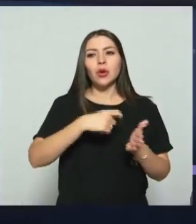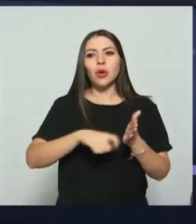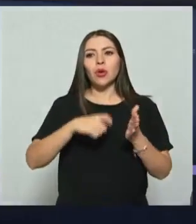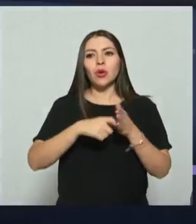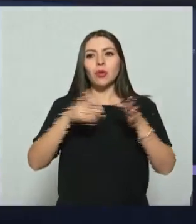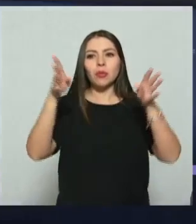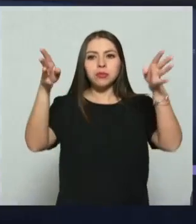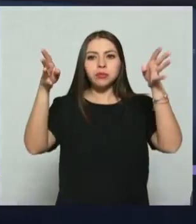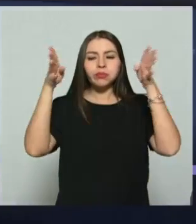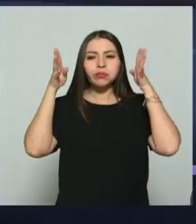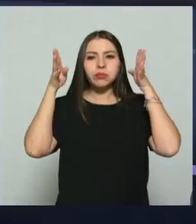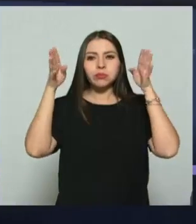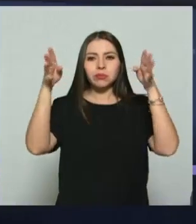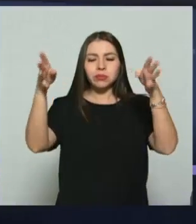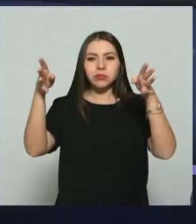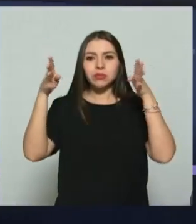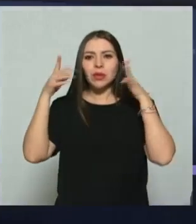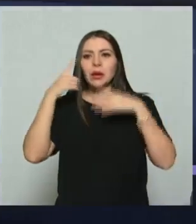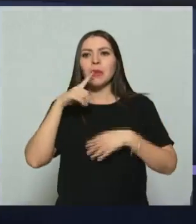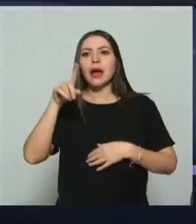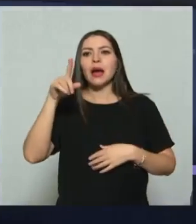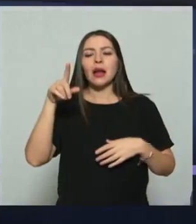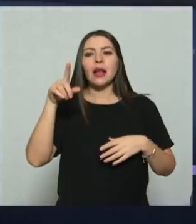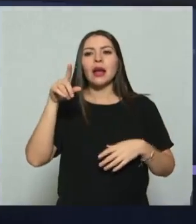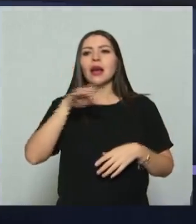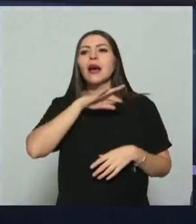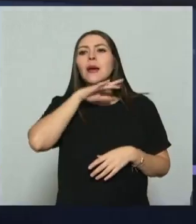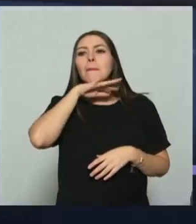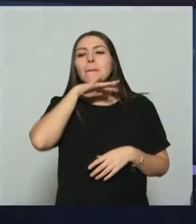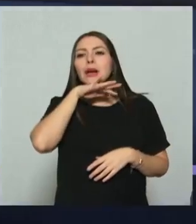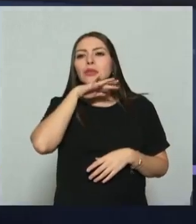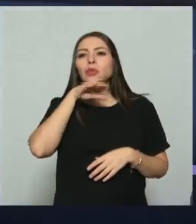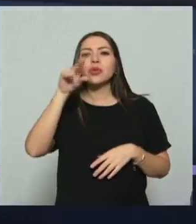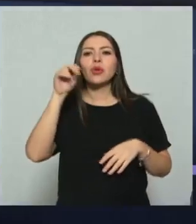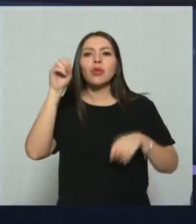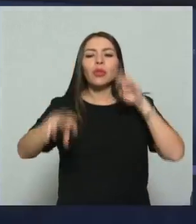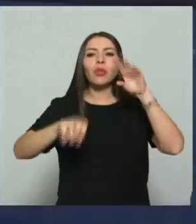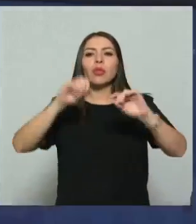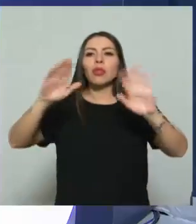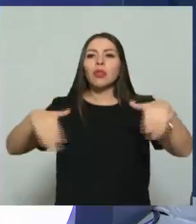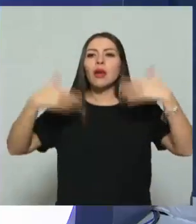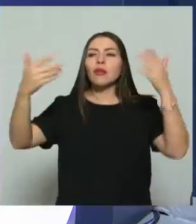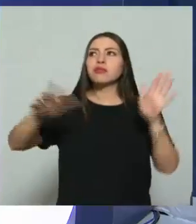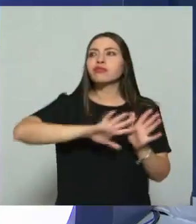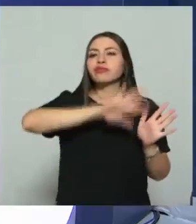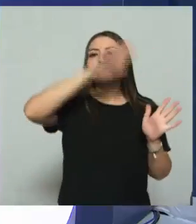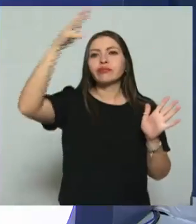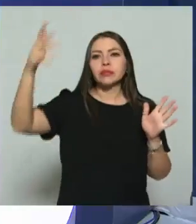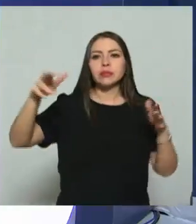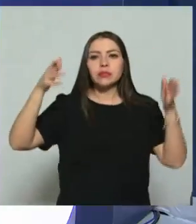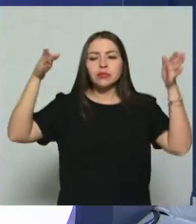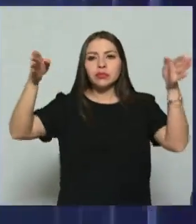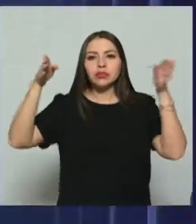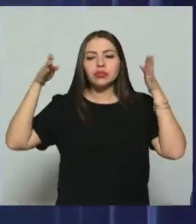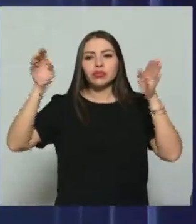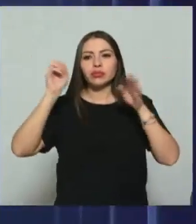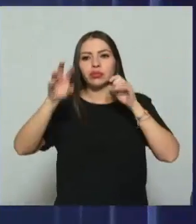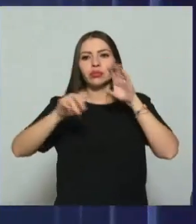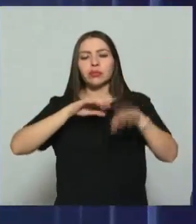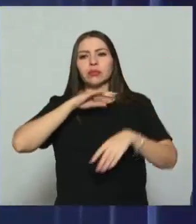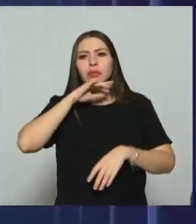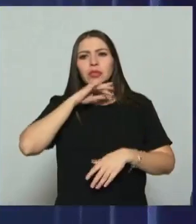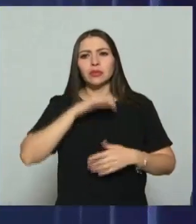para evitar los puntos de tiradero de basura a cielo abierto. Luego, entonces, si no hay retraso, ¿por qué los diputados